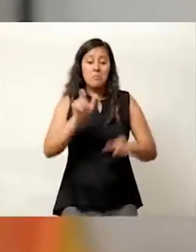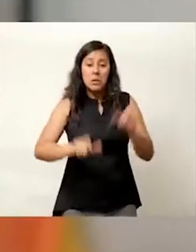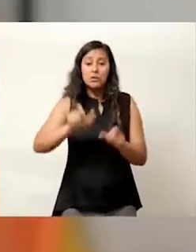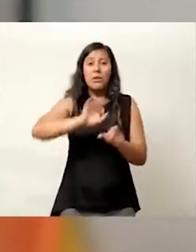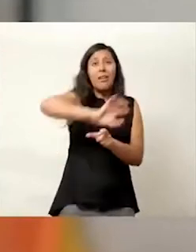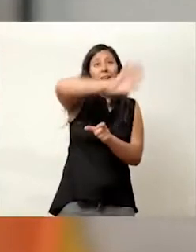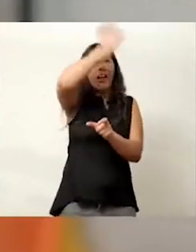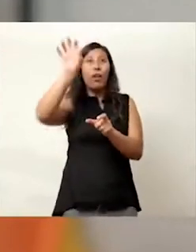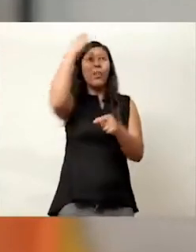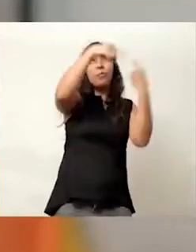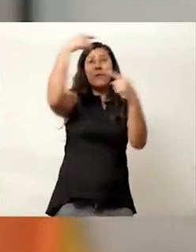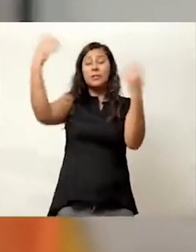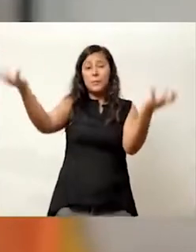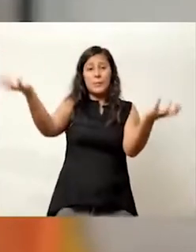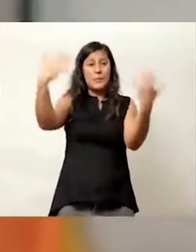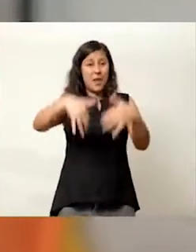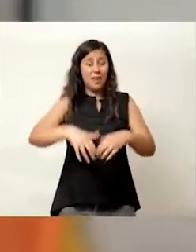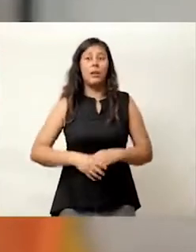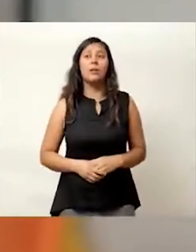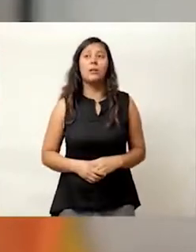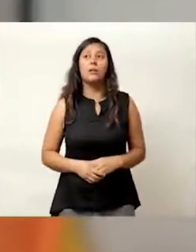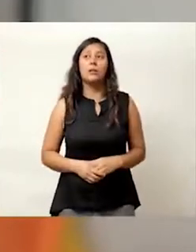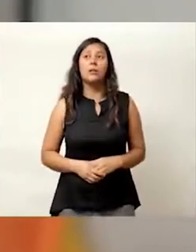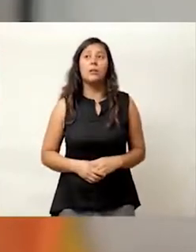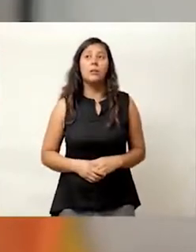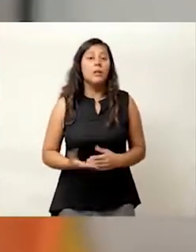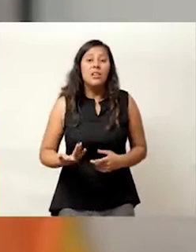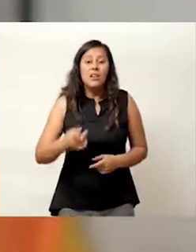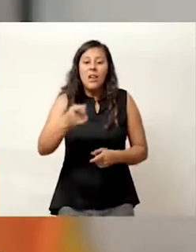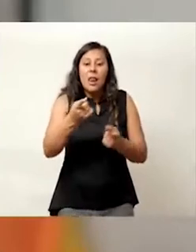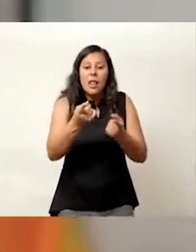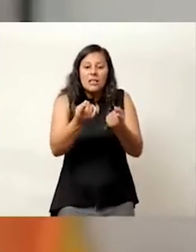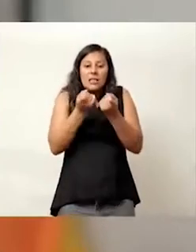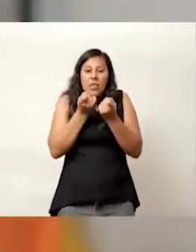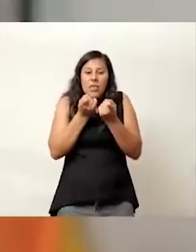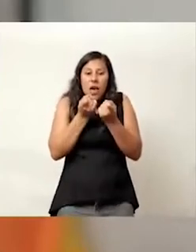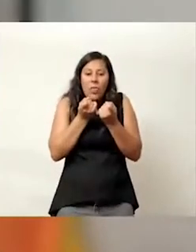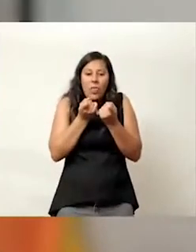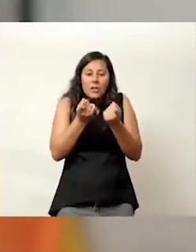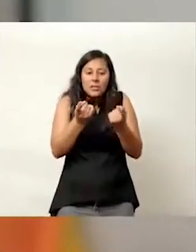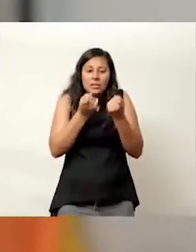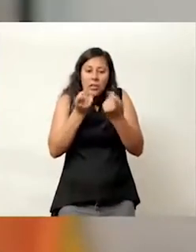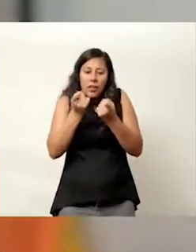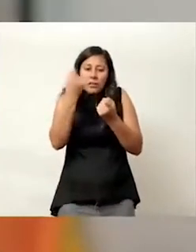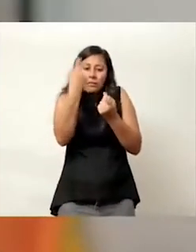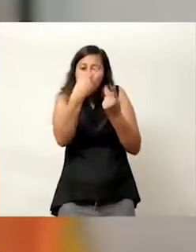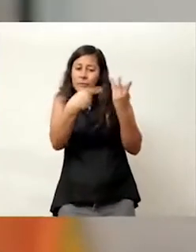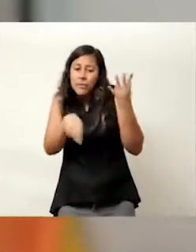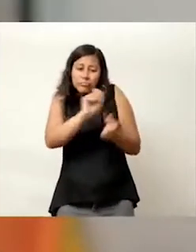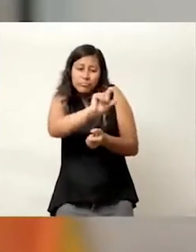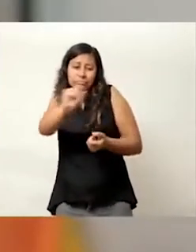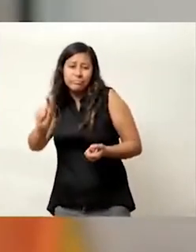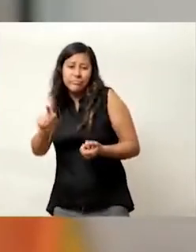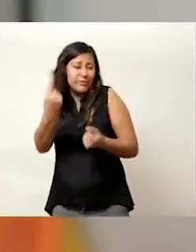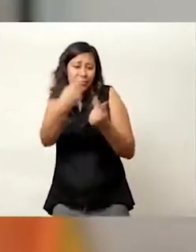nacionalidades, de diferentes regionalidades, de diversas, diversas son sus